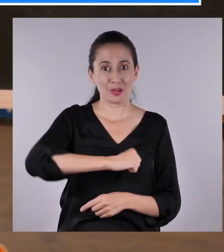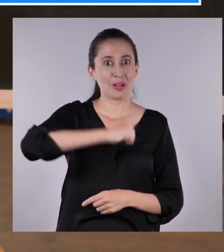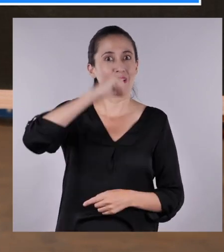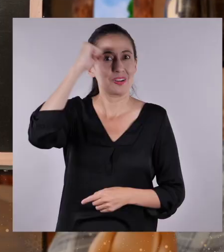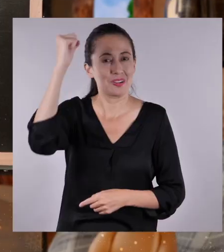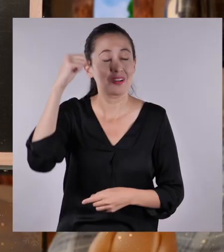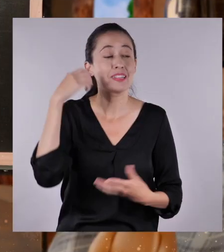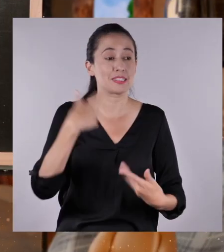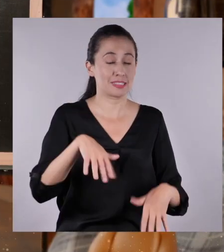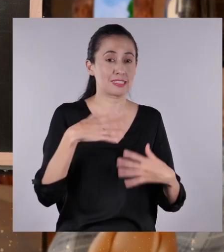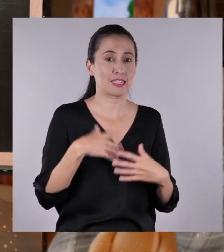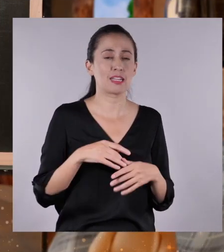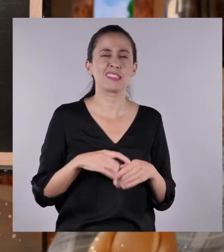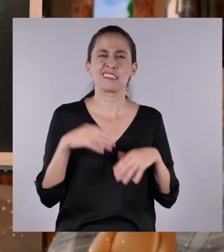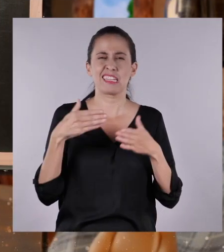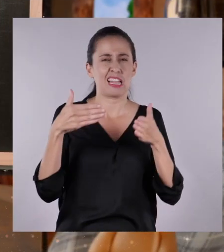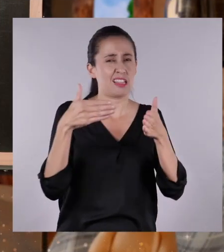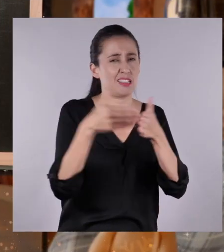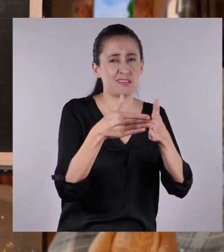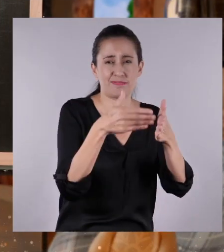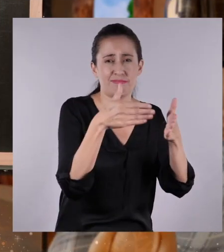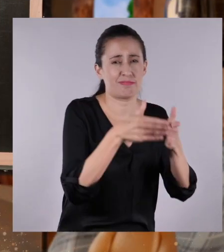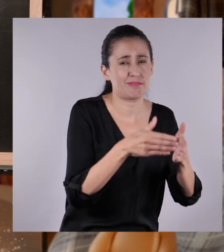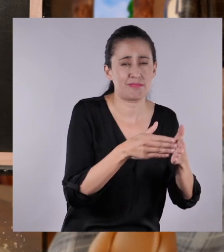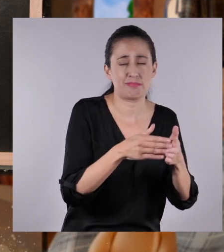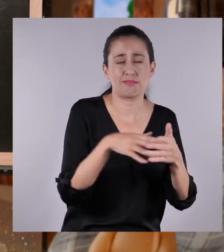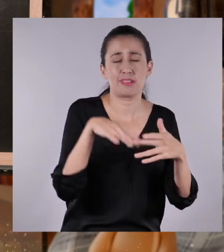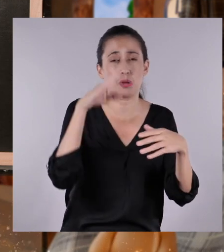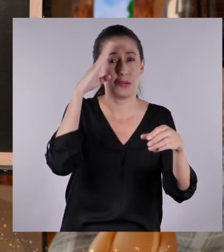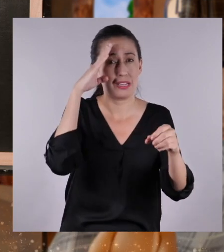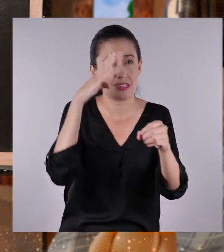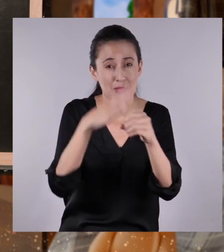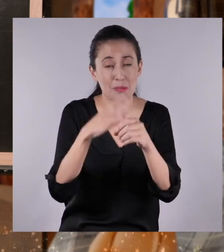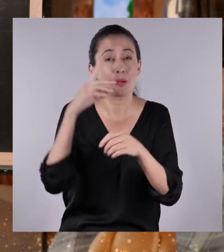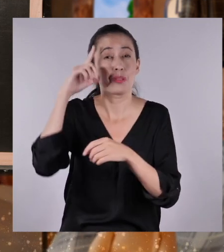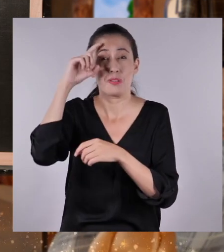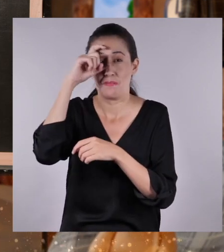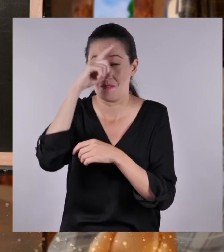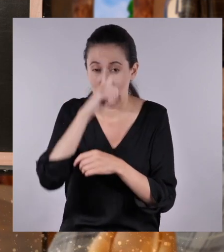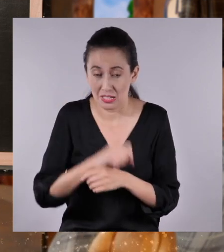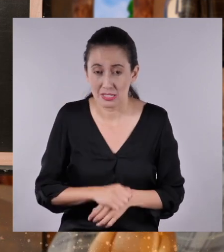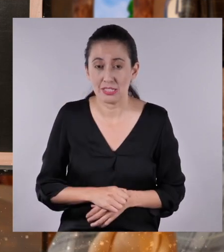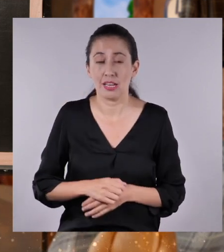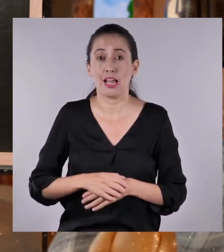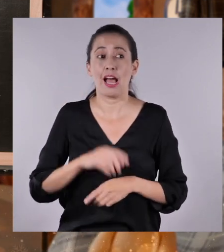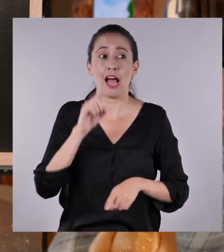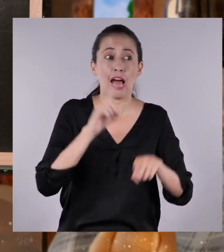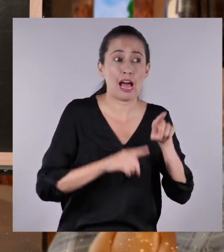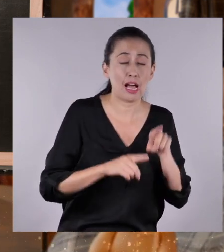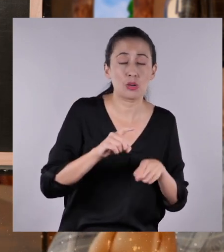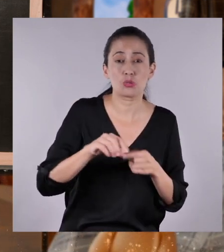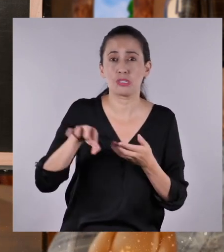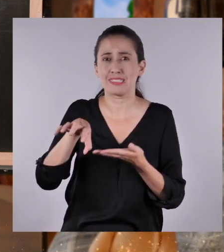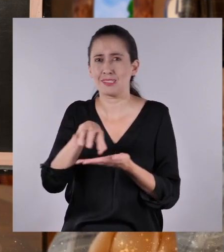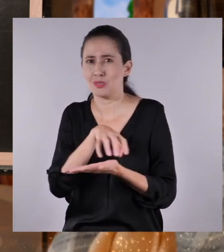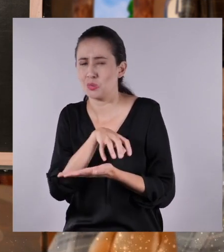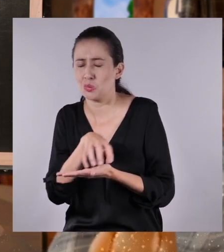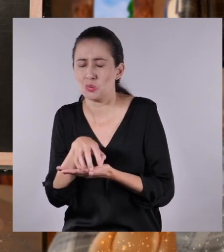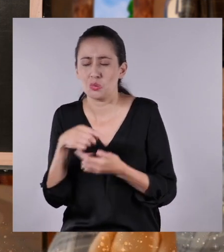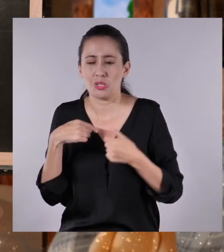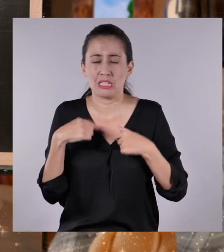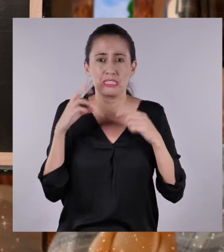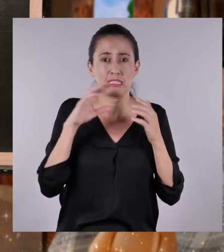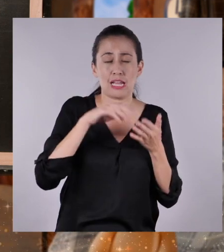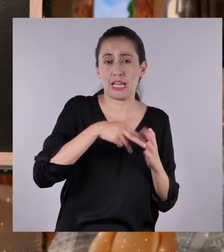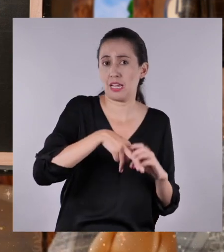ganó, ¿verdad? ¡Claro que sí! Aunque su camino no ha sido sencillo. ¡No! Dahomes sintió muchas dudas en sus